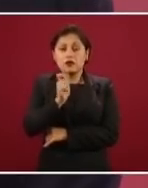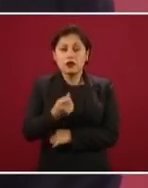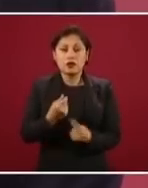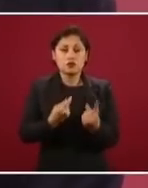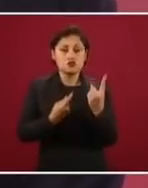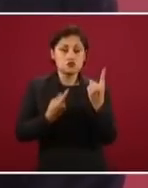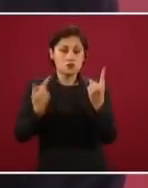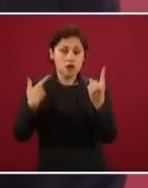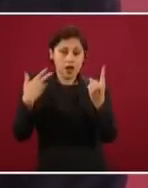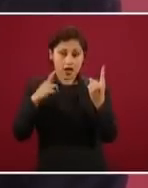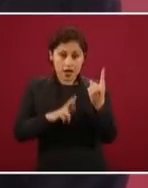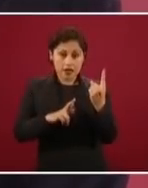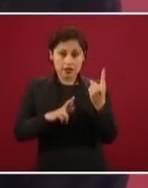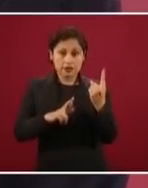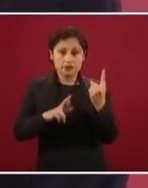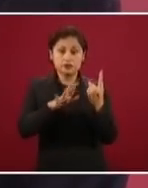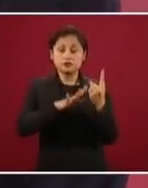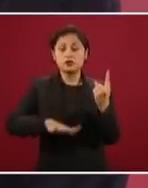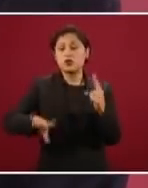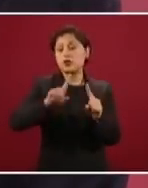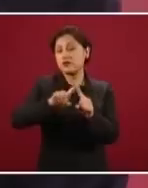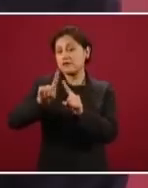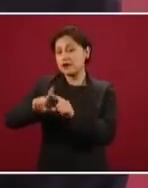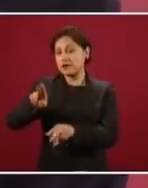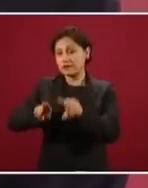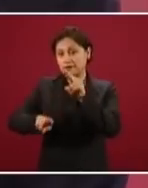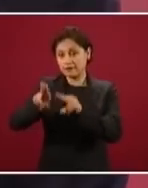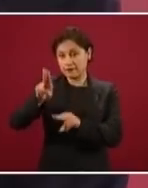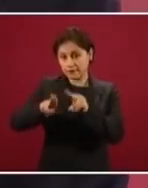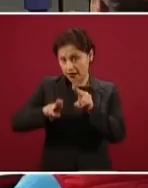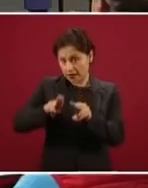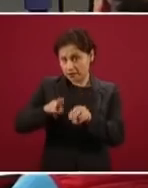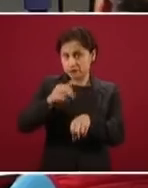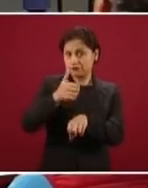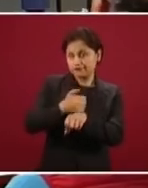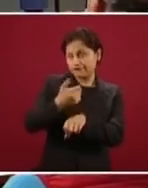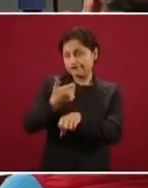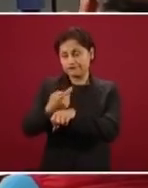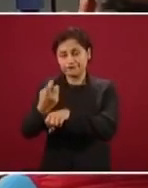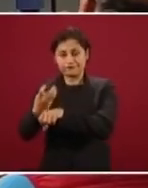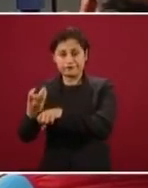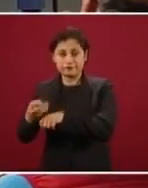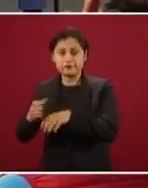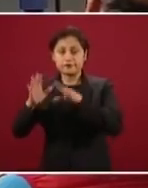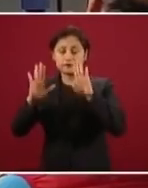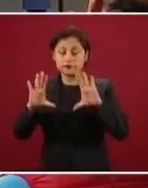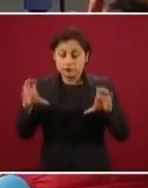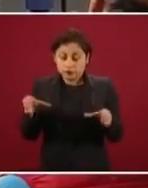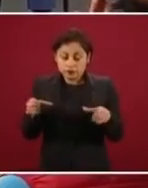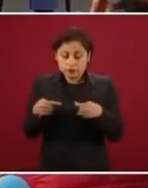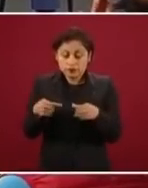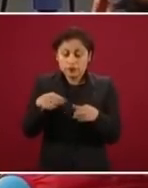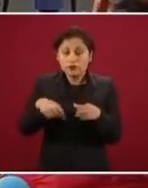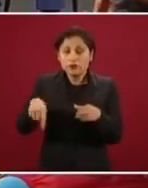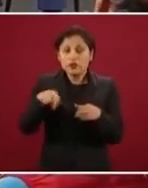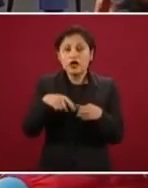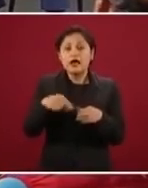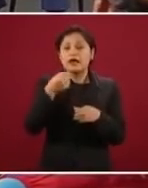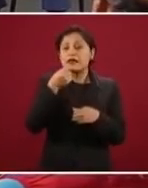6 grados este pocos niños de comunidades apartadas